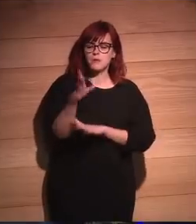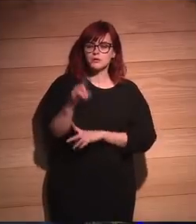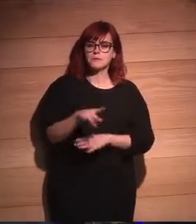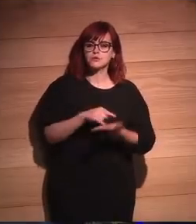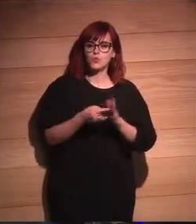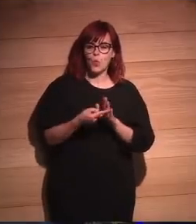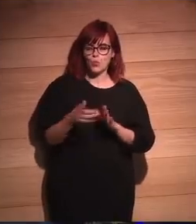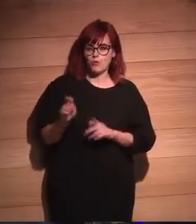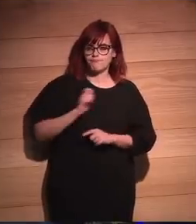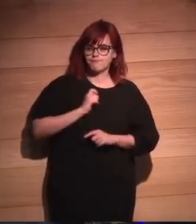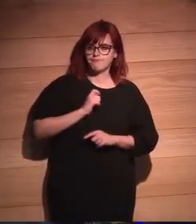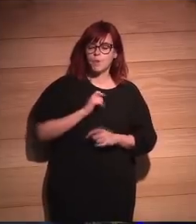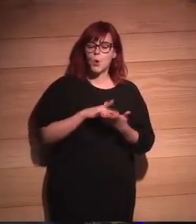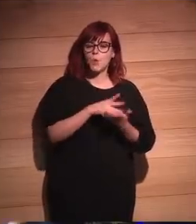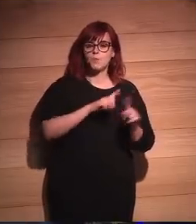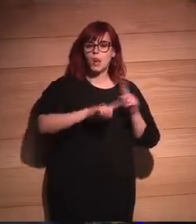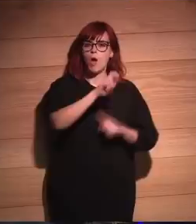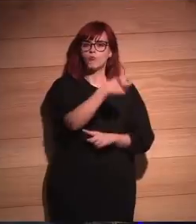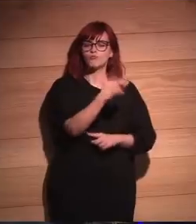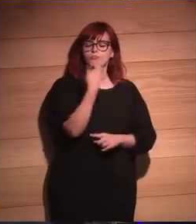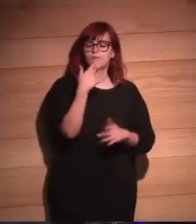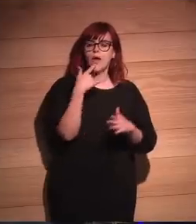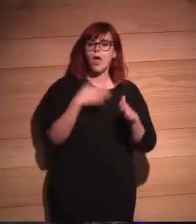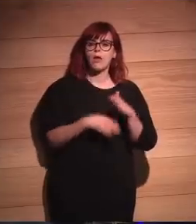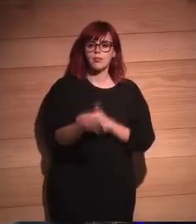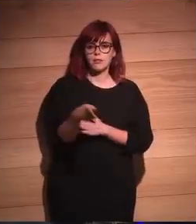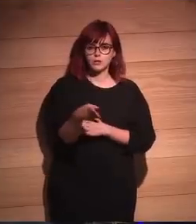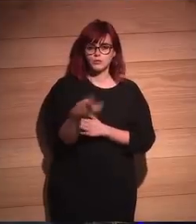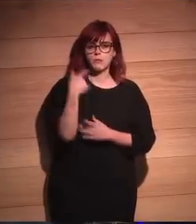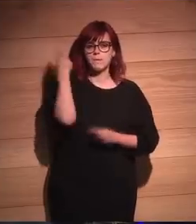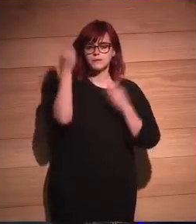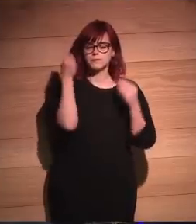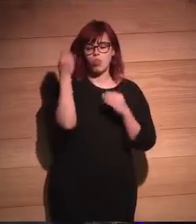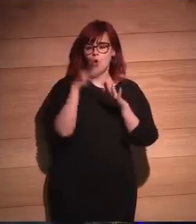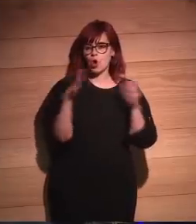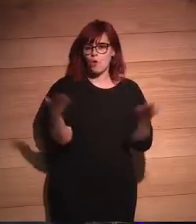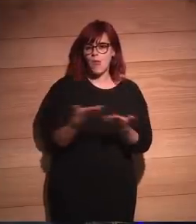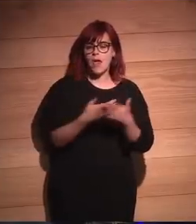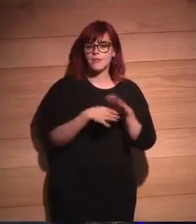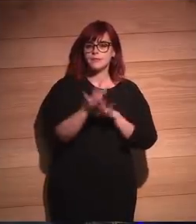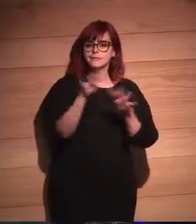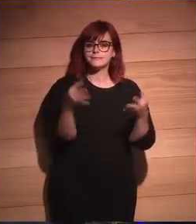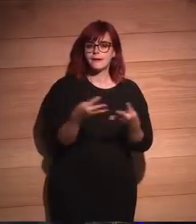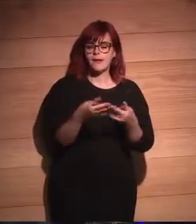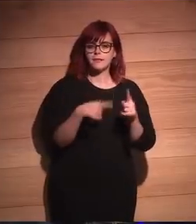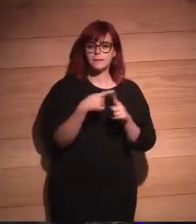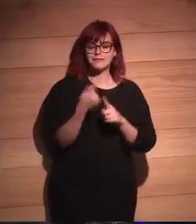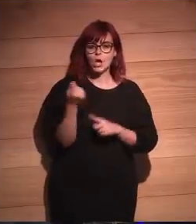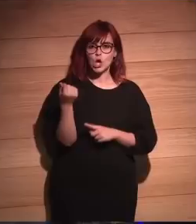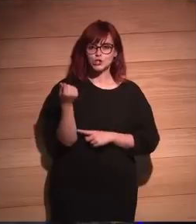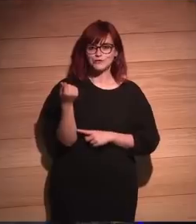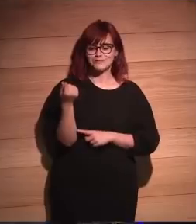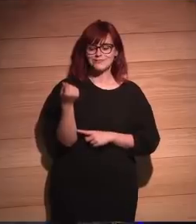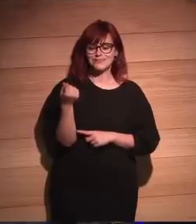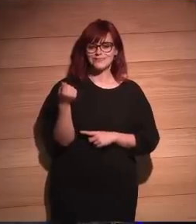a solucionar otros. Y hablamos del acceso, y esto ya lo estoy pensando un poco a escala global, ¿no? Del acceso a Internet y el coste,